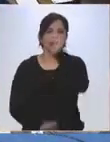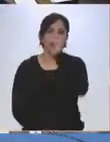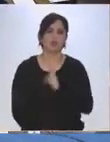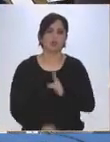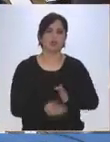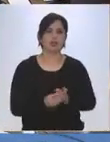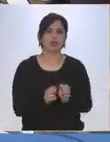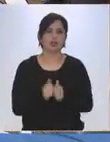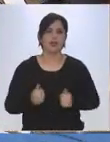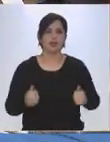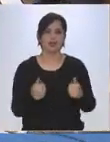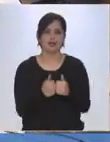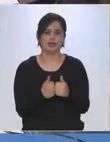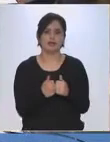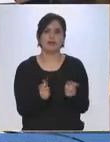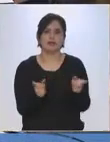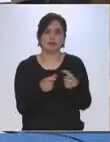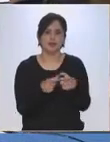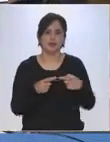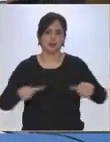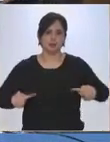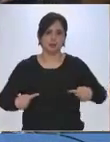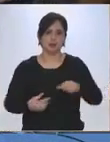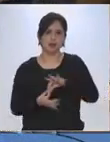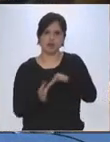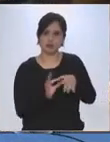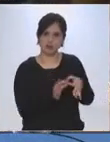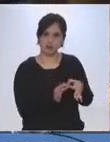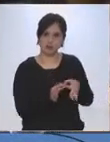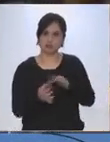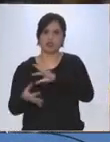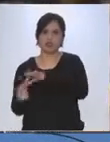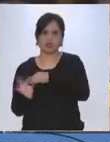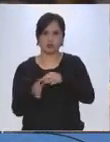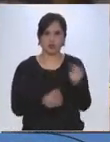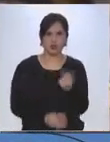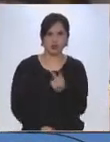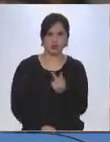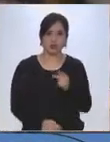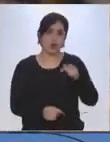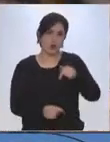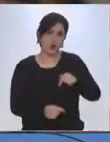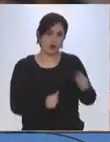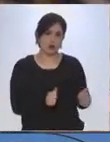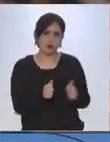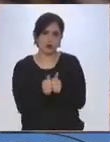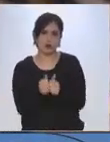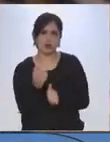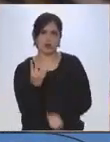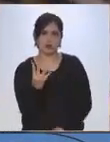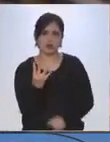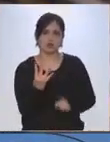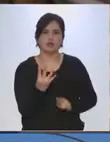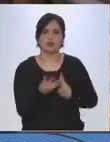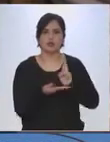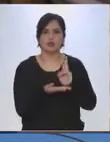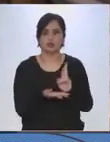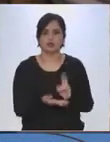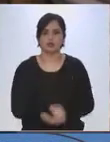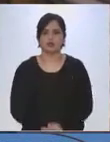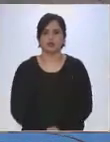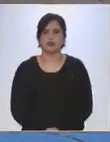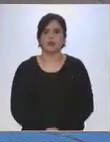directiva las directivas del comité paralímpico y olímpico hoy nos acompañan cuatro de sus representantes